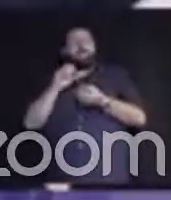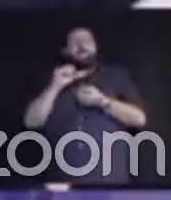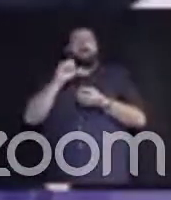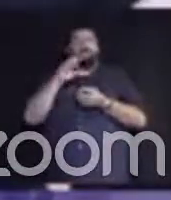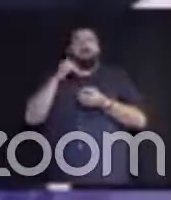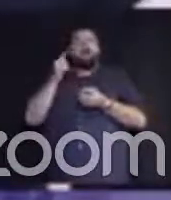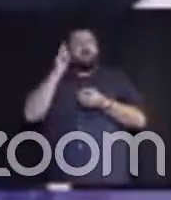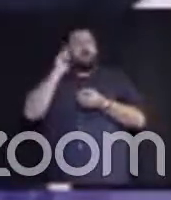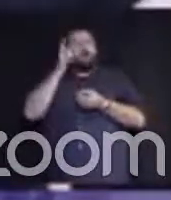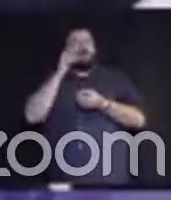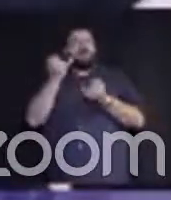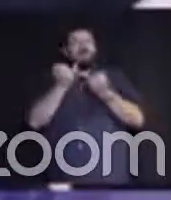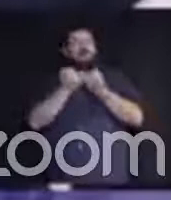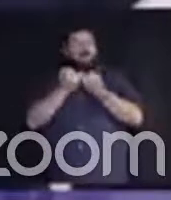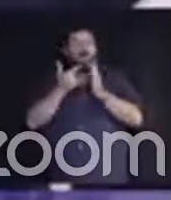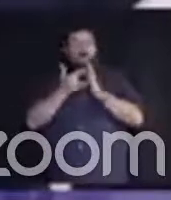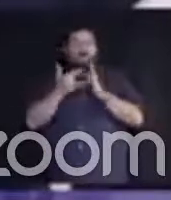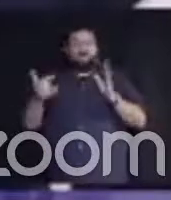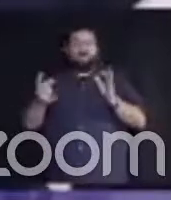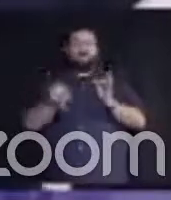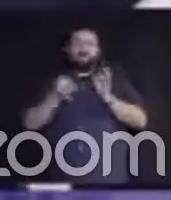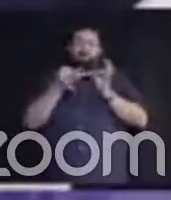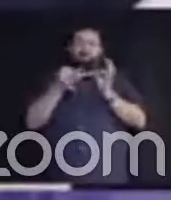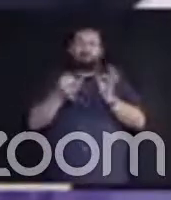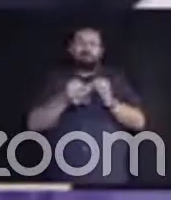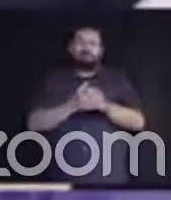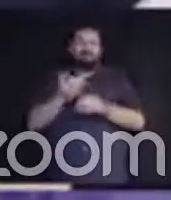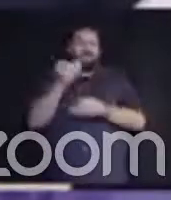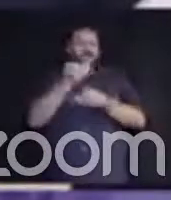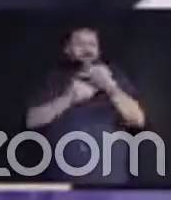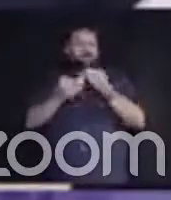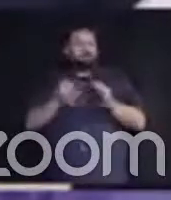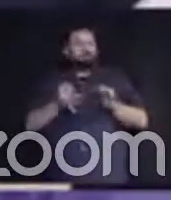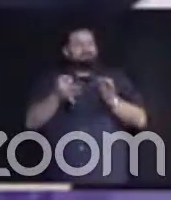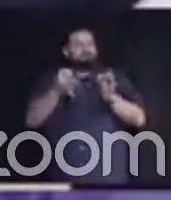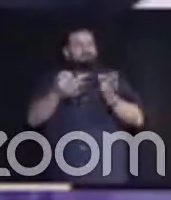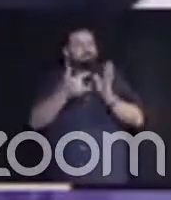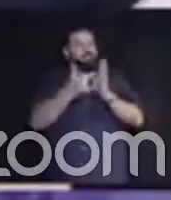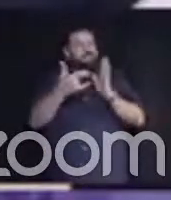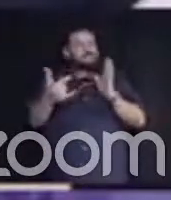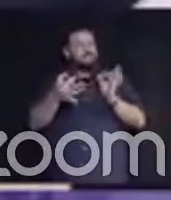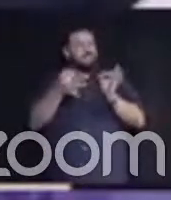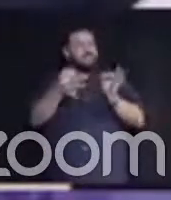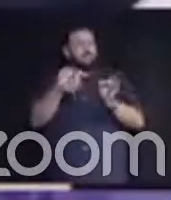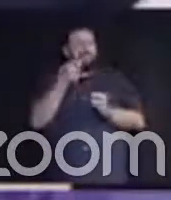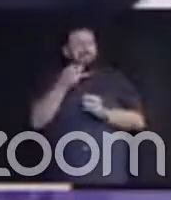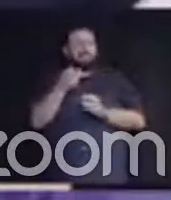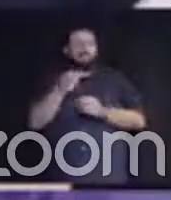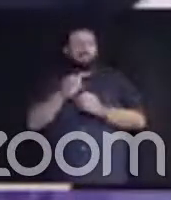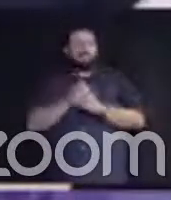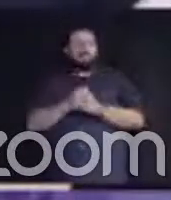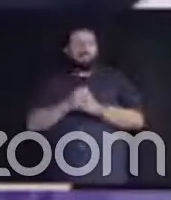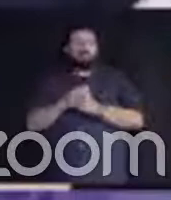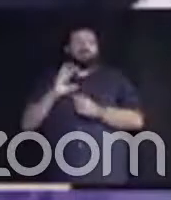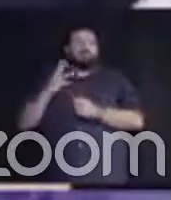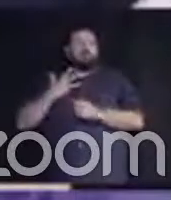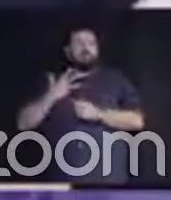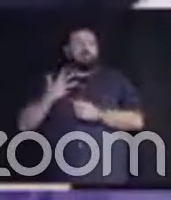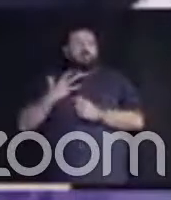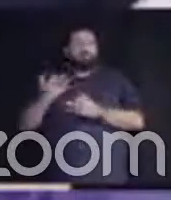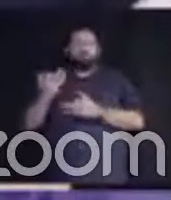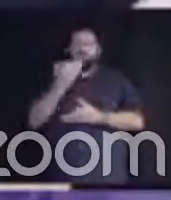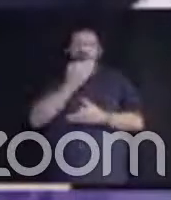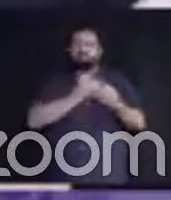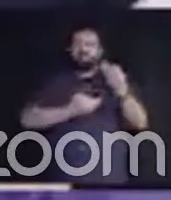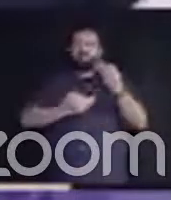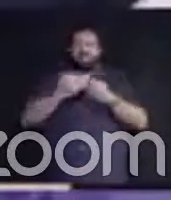Y con el cheque también lo sueñen. Entregándoles el cheque. OmniLive USA, tenemos todo